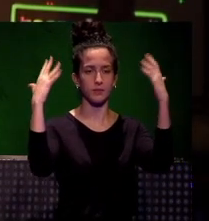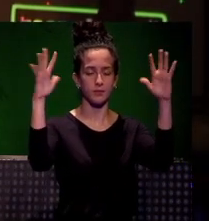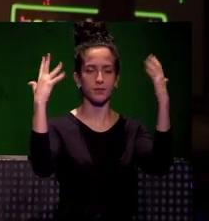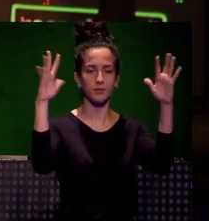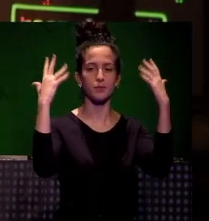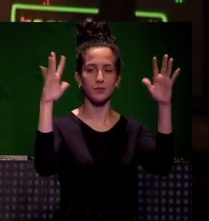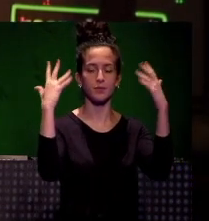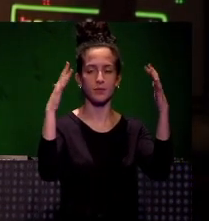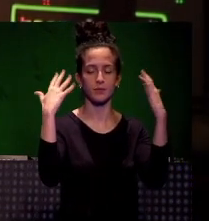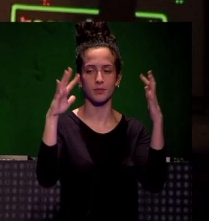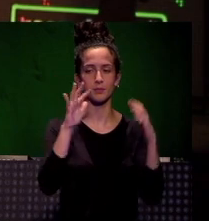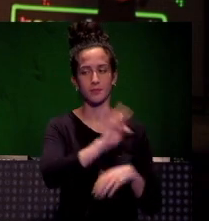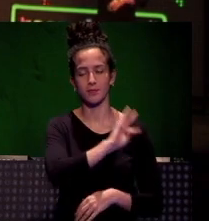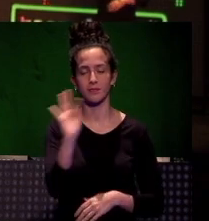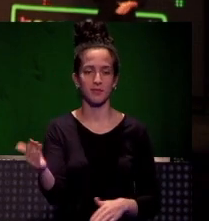muchísimas gracias claro